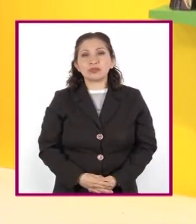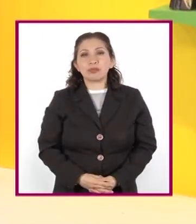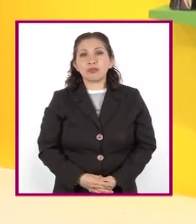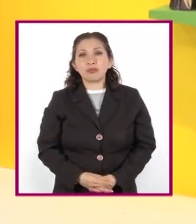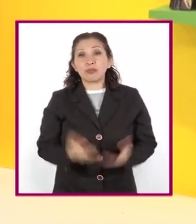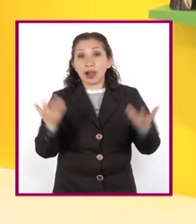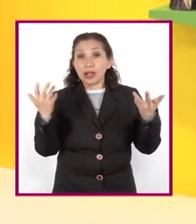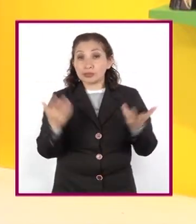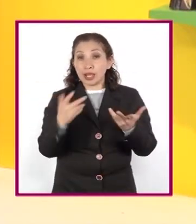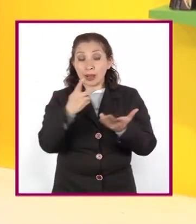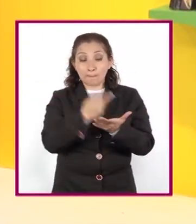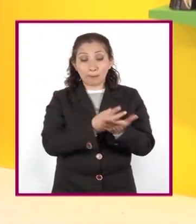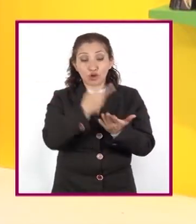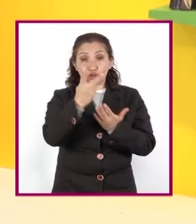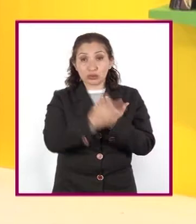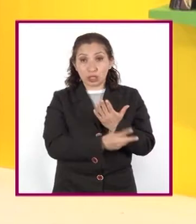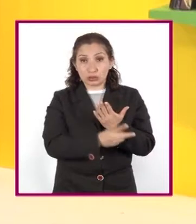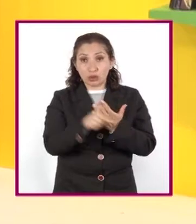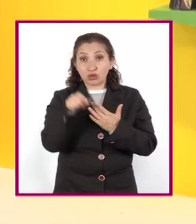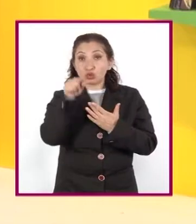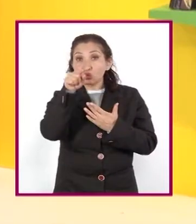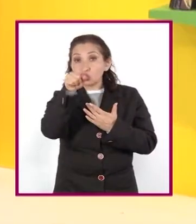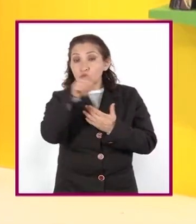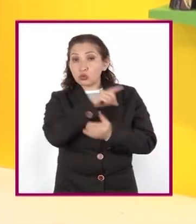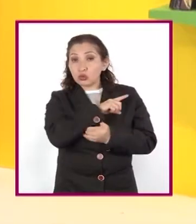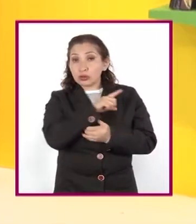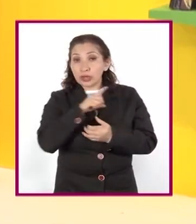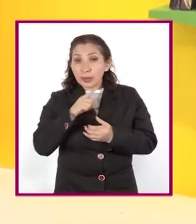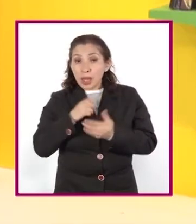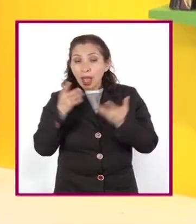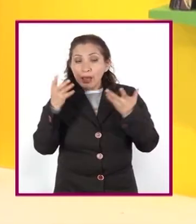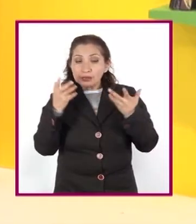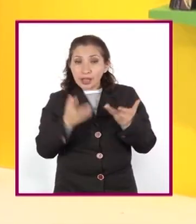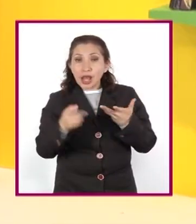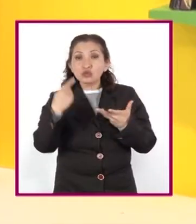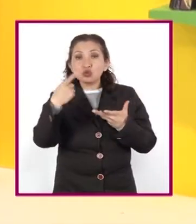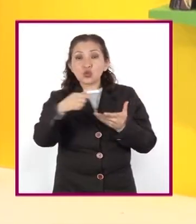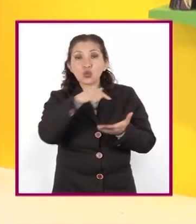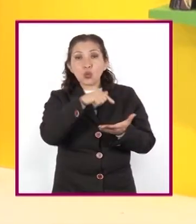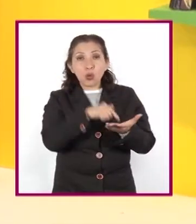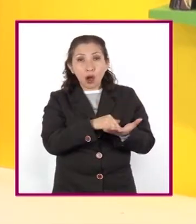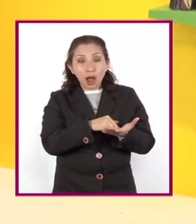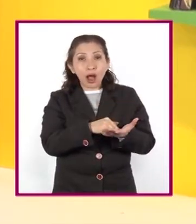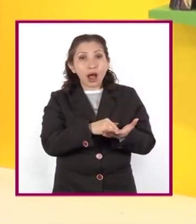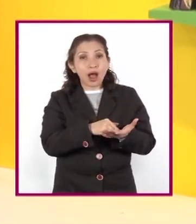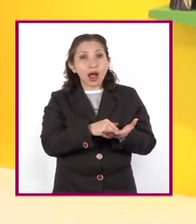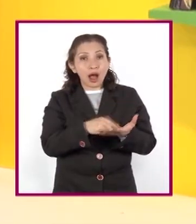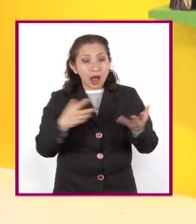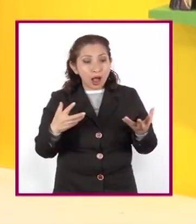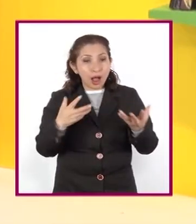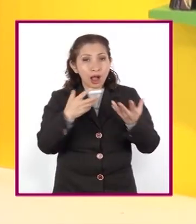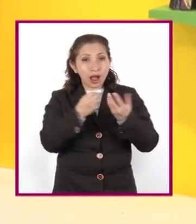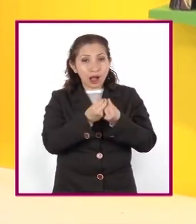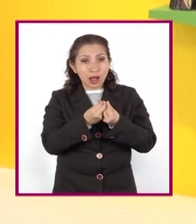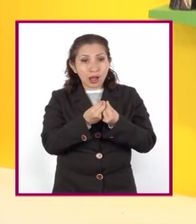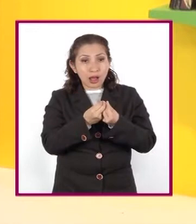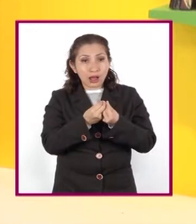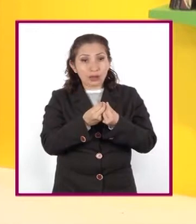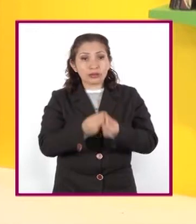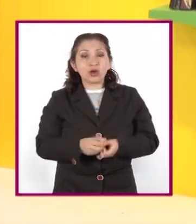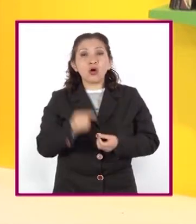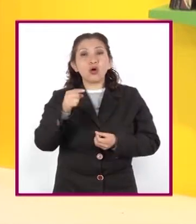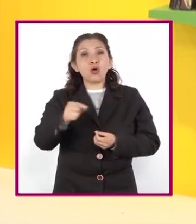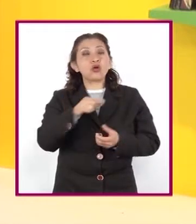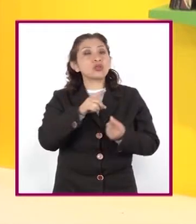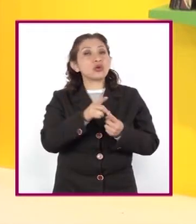Emprender un proyecto es una estrategia que ustedes pueden llevar a cabo en sus espacios de convivencia o lugares donde se